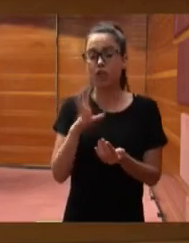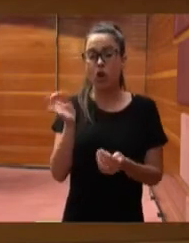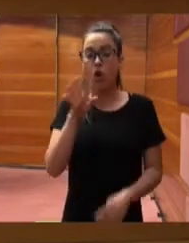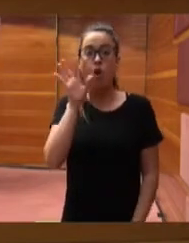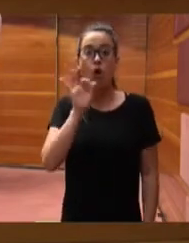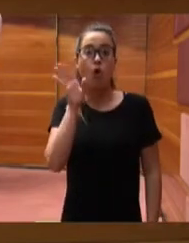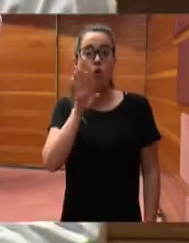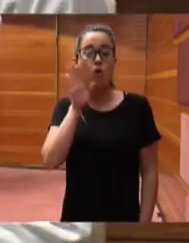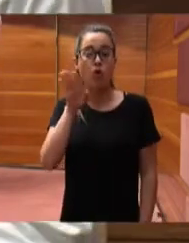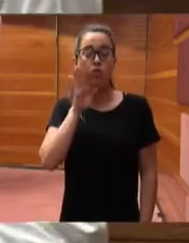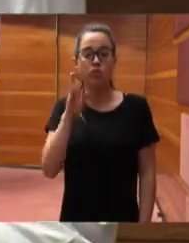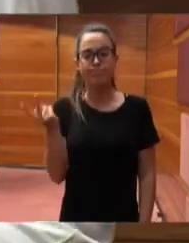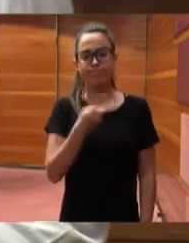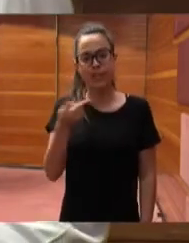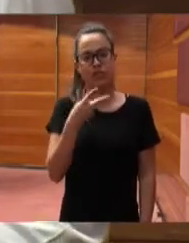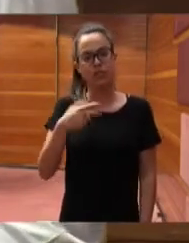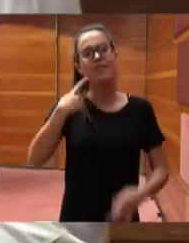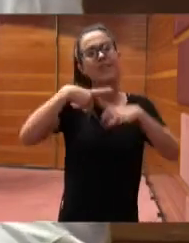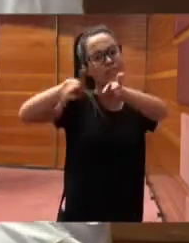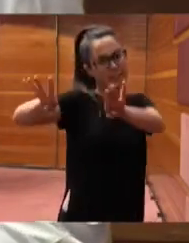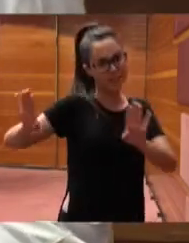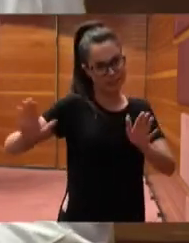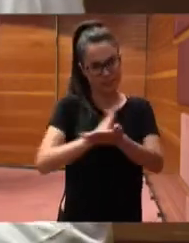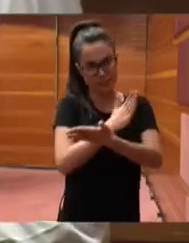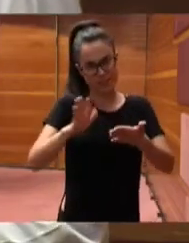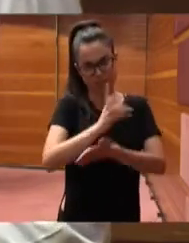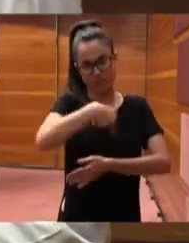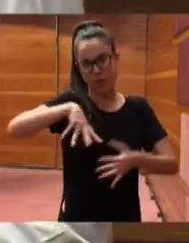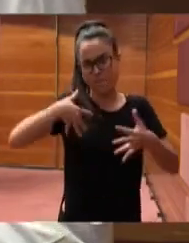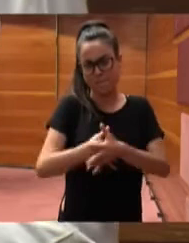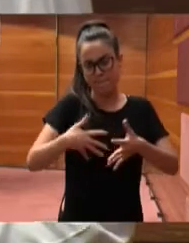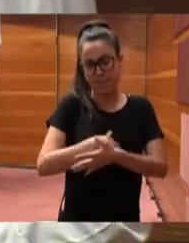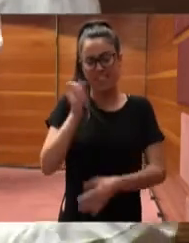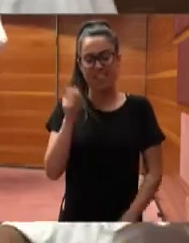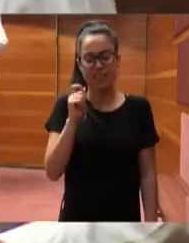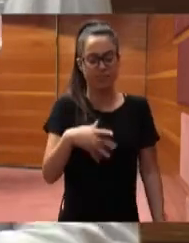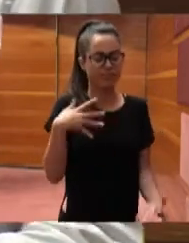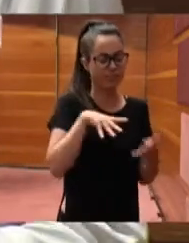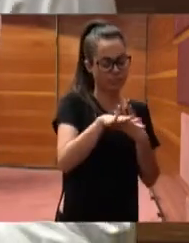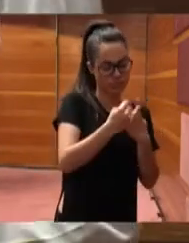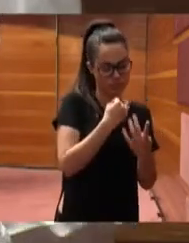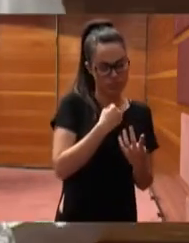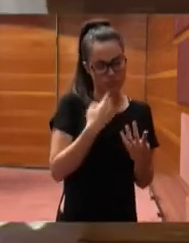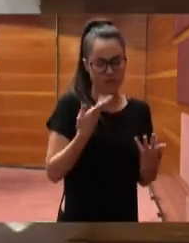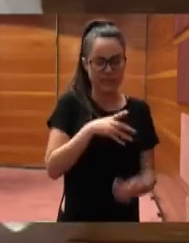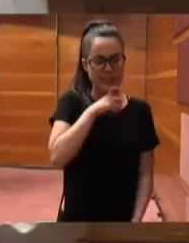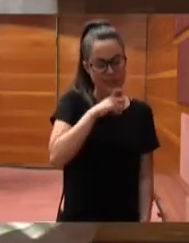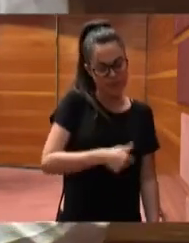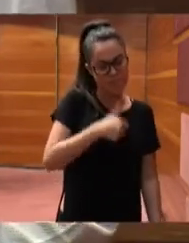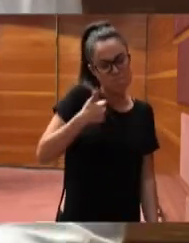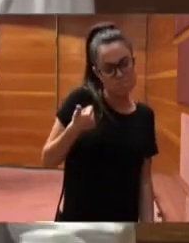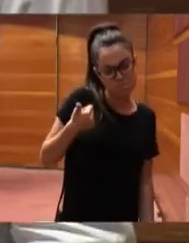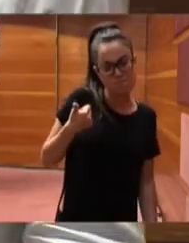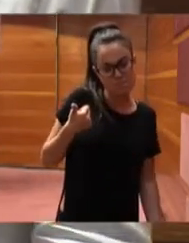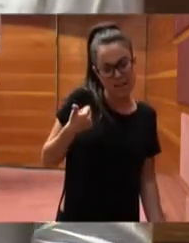corrupción, son asignaturas diferentes. Las estamos mezclando. La transparencia, hombre, pone un campo de juego un poco más difícil a la corrupción,